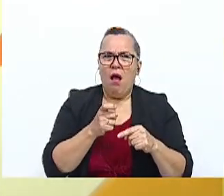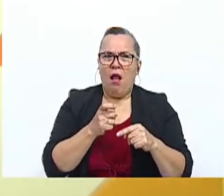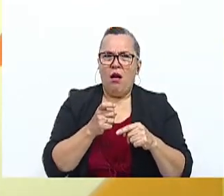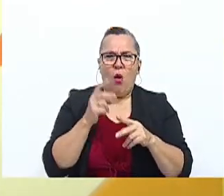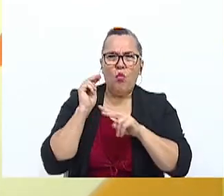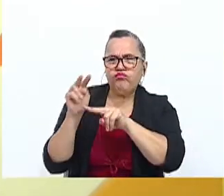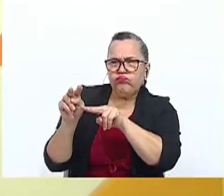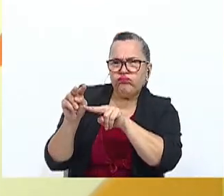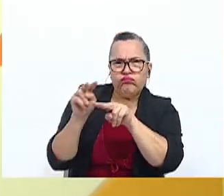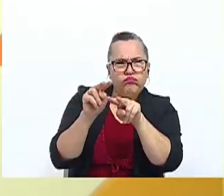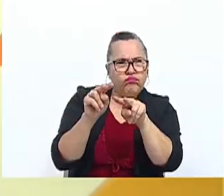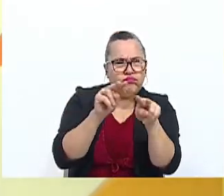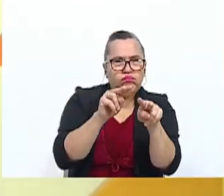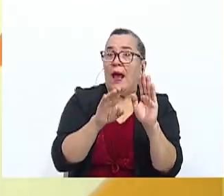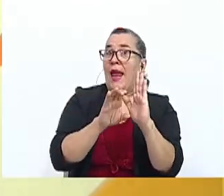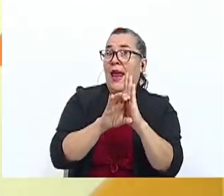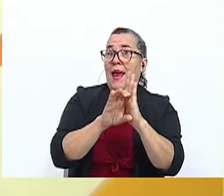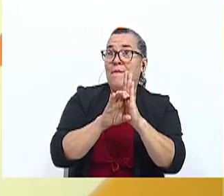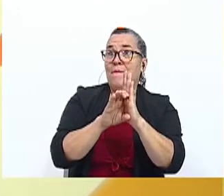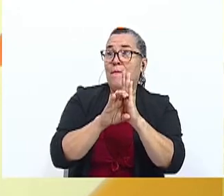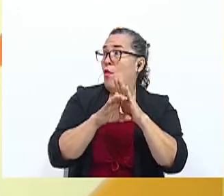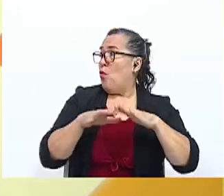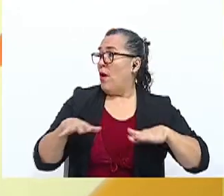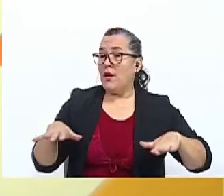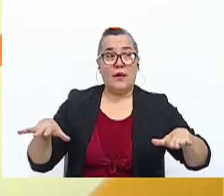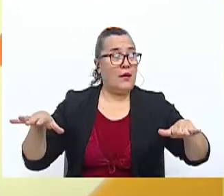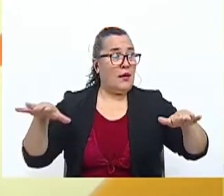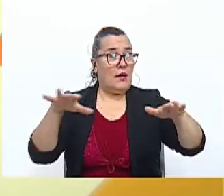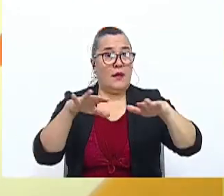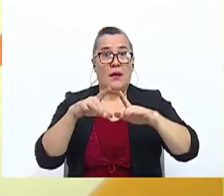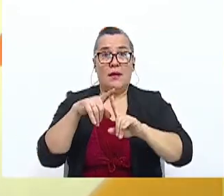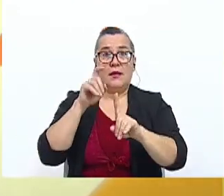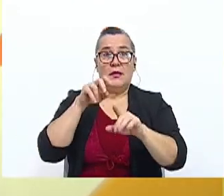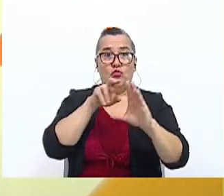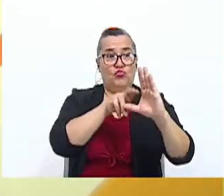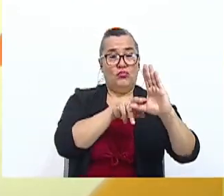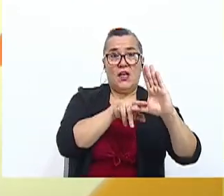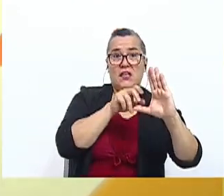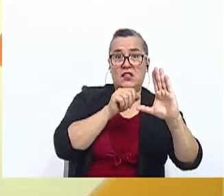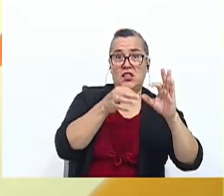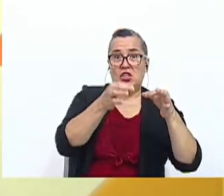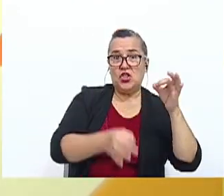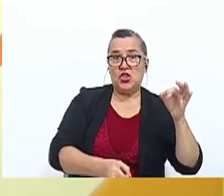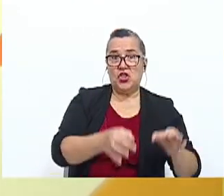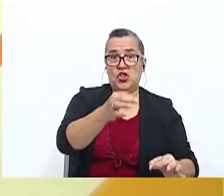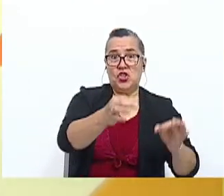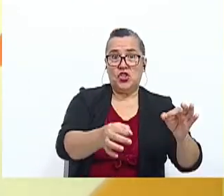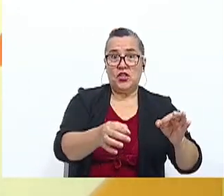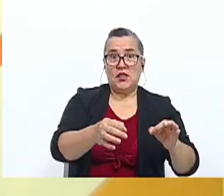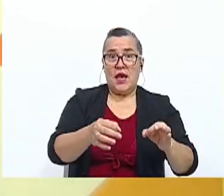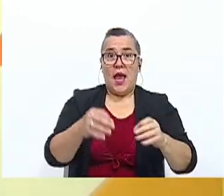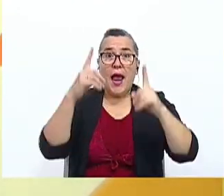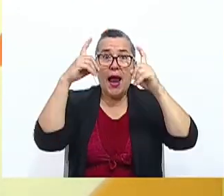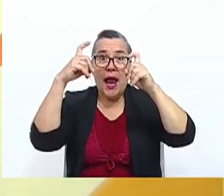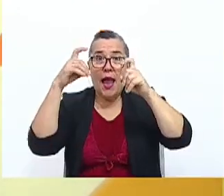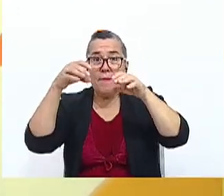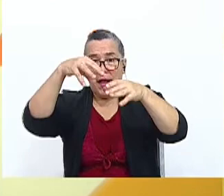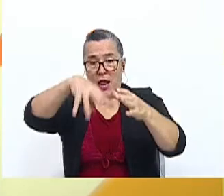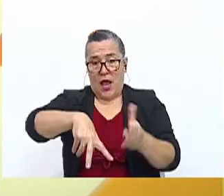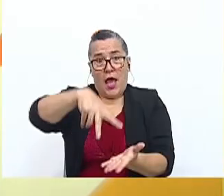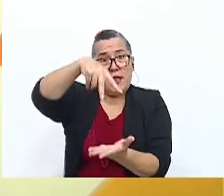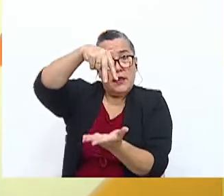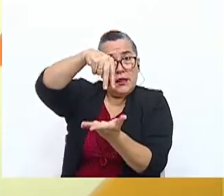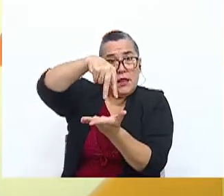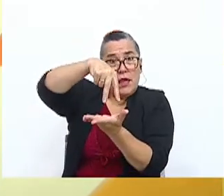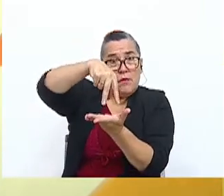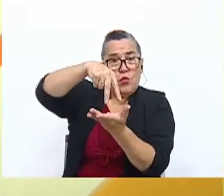ahí. Por ejemplo, aquí a mi alrededor, desde una silla, la base de la cámara, la